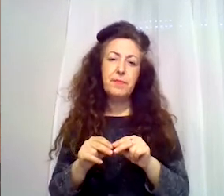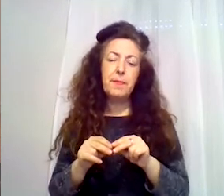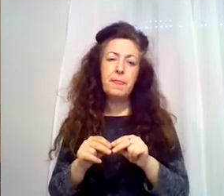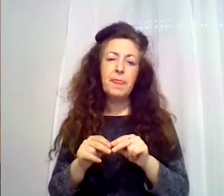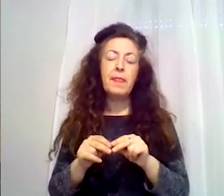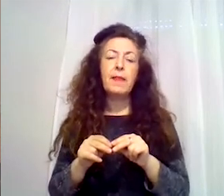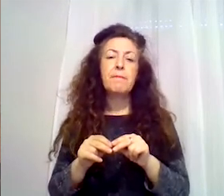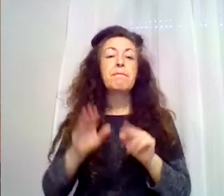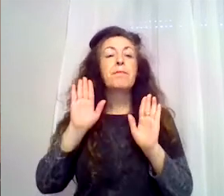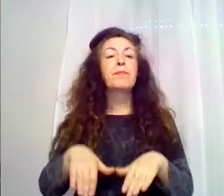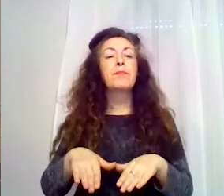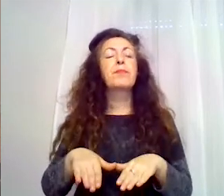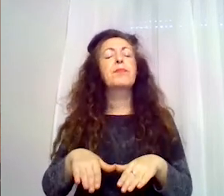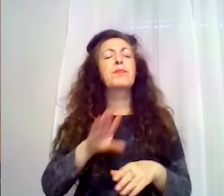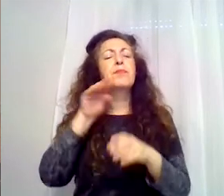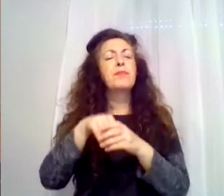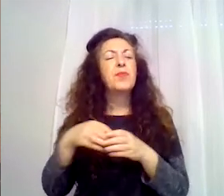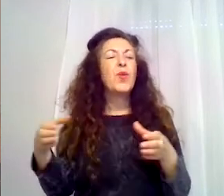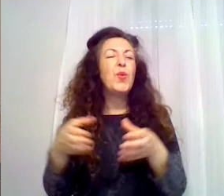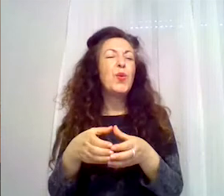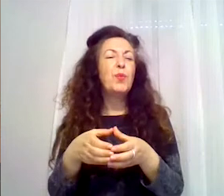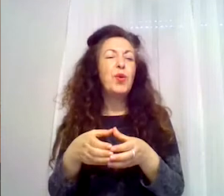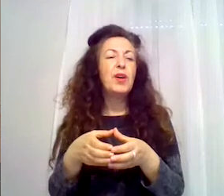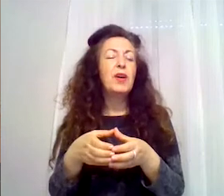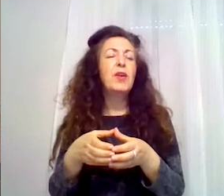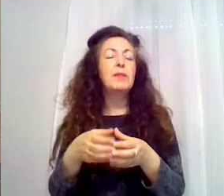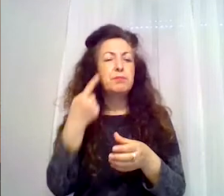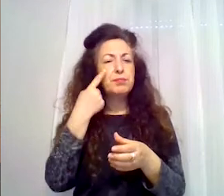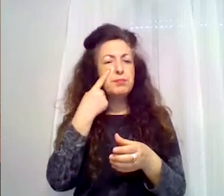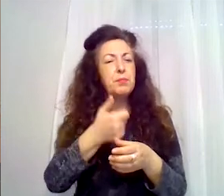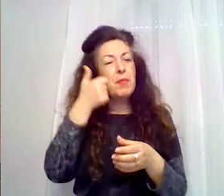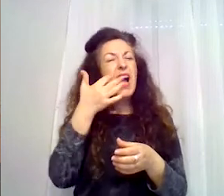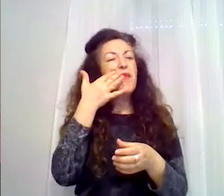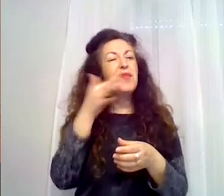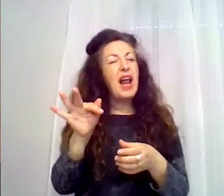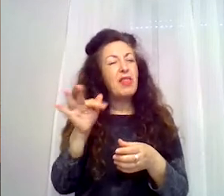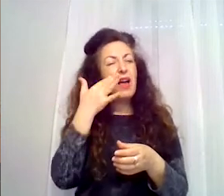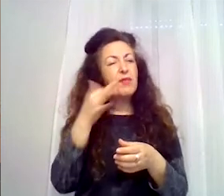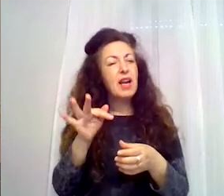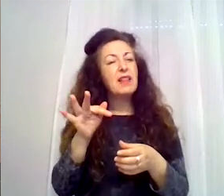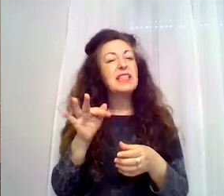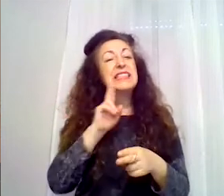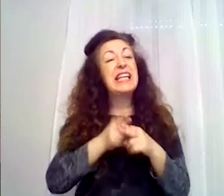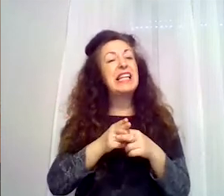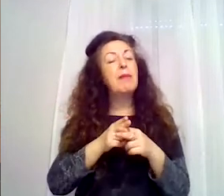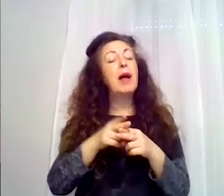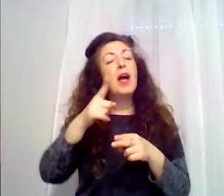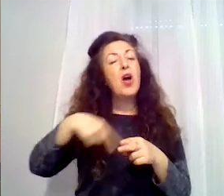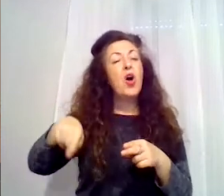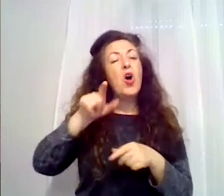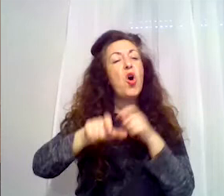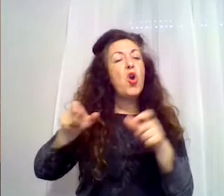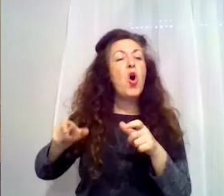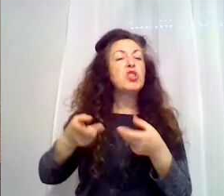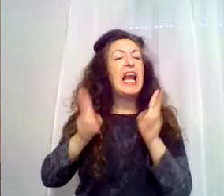que apuntan a un vivir que en la época dentro del mundo del arte no era tan raro. Es decir, ya